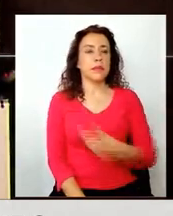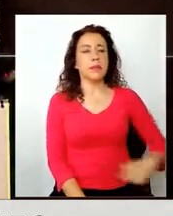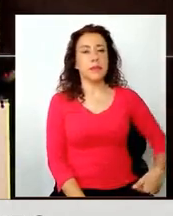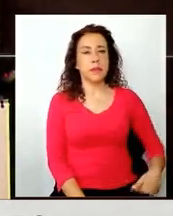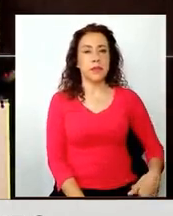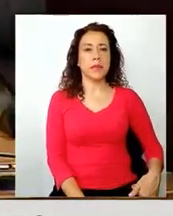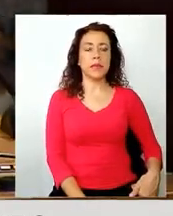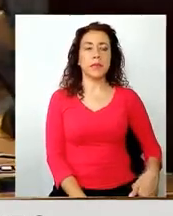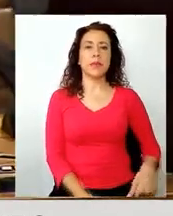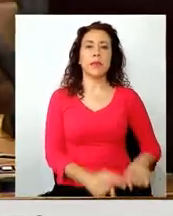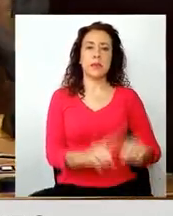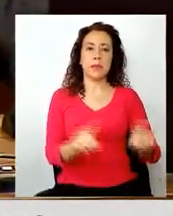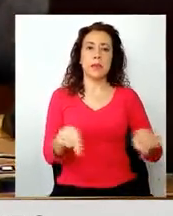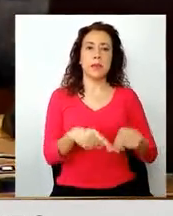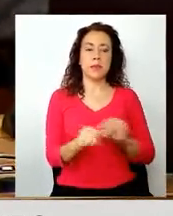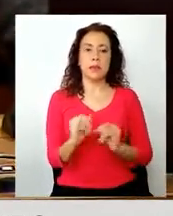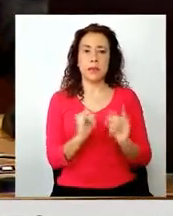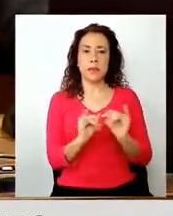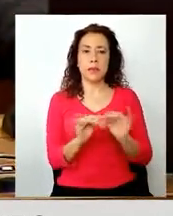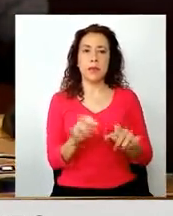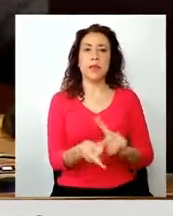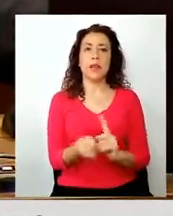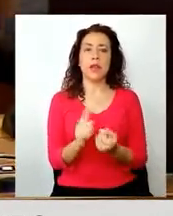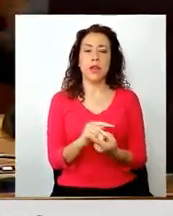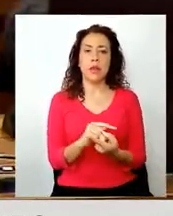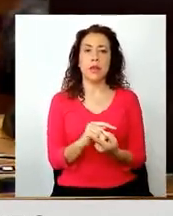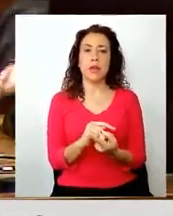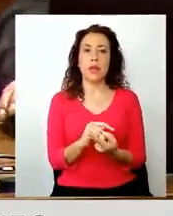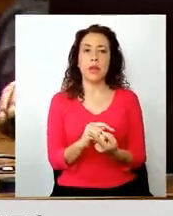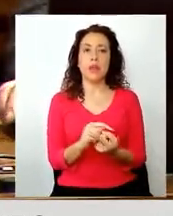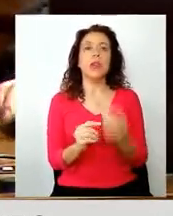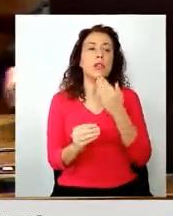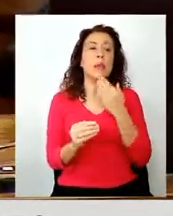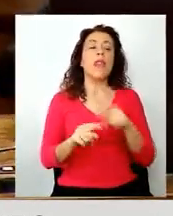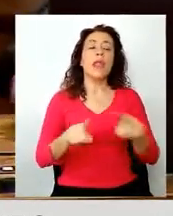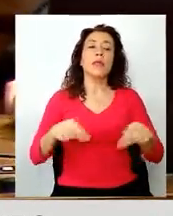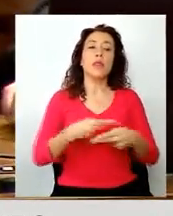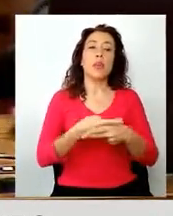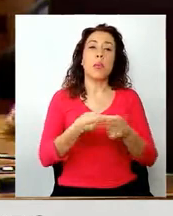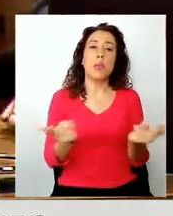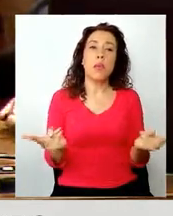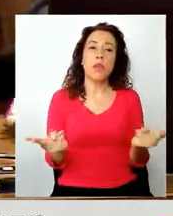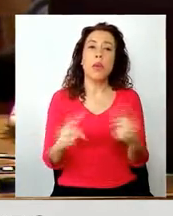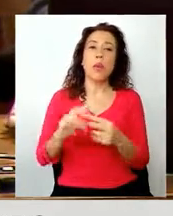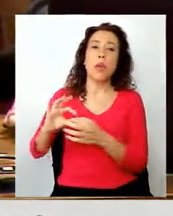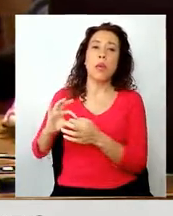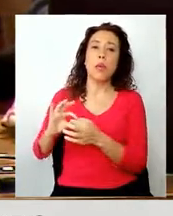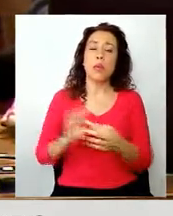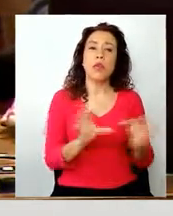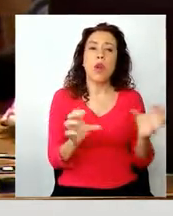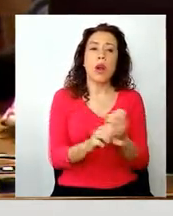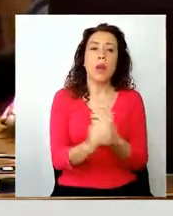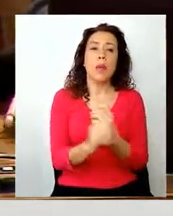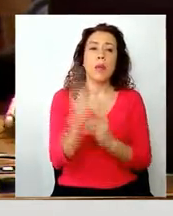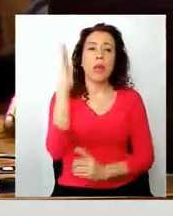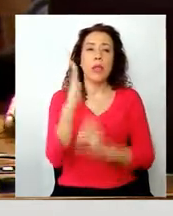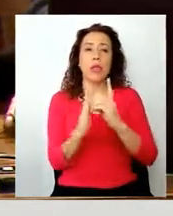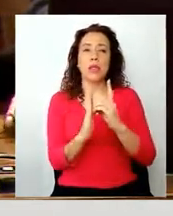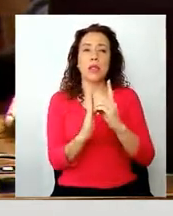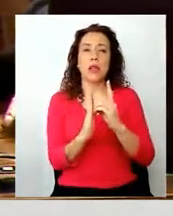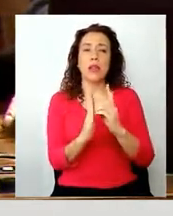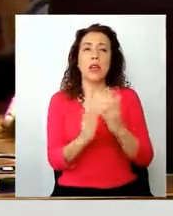digital se ha convertido en una extensión del espacio público como resultado del Rápido desarrollo de dispositivos